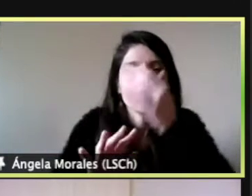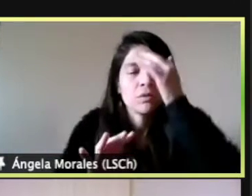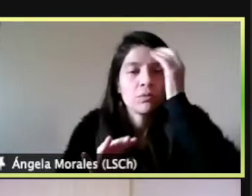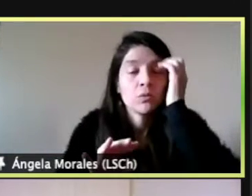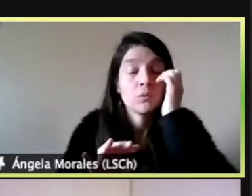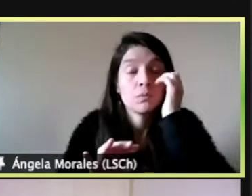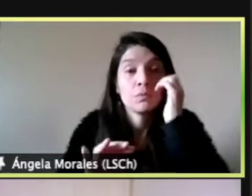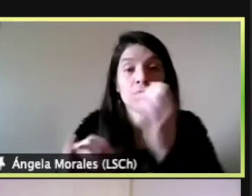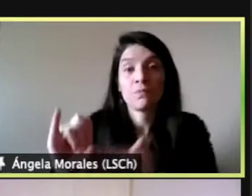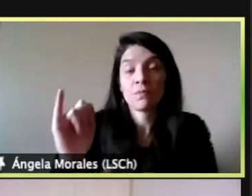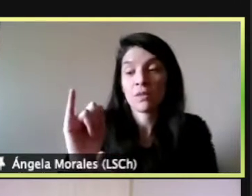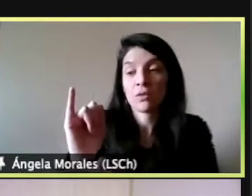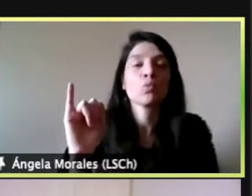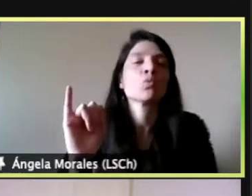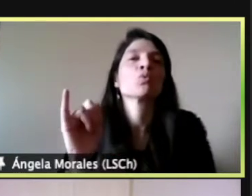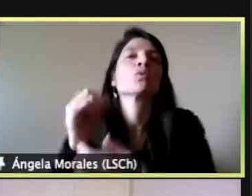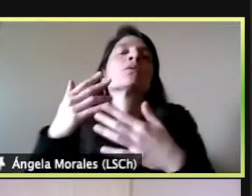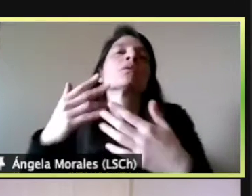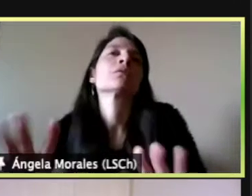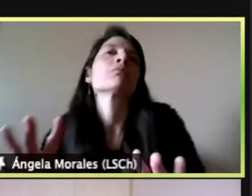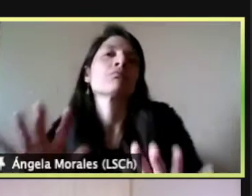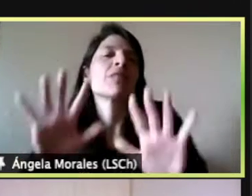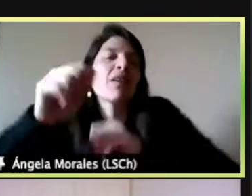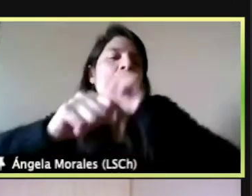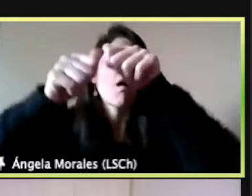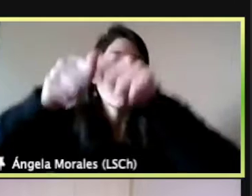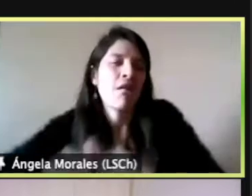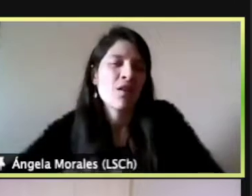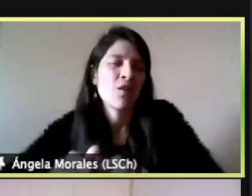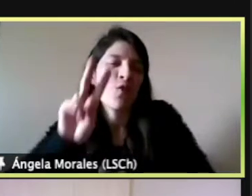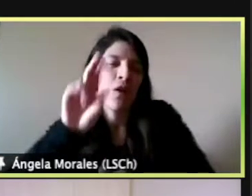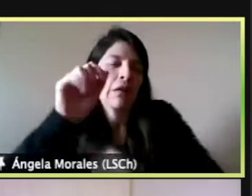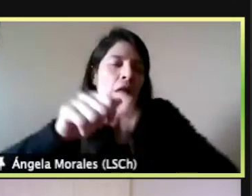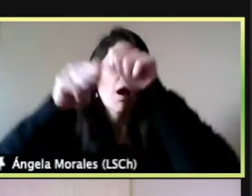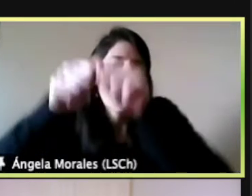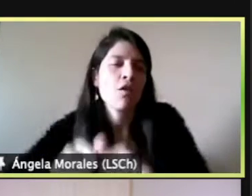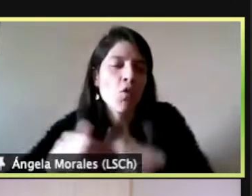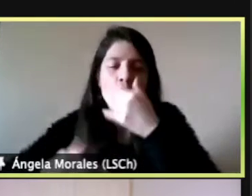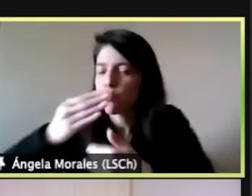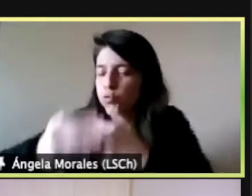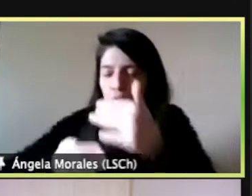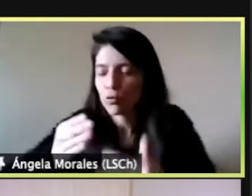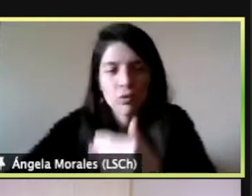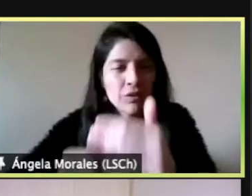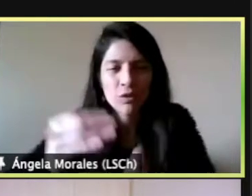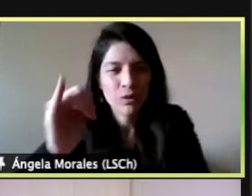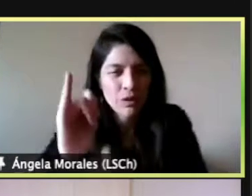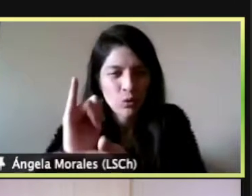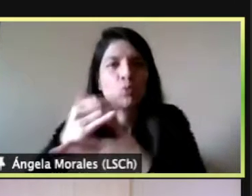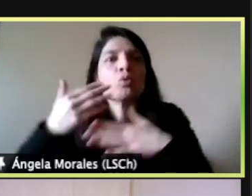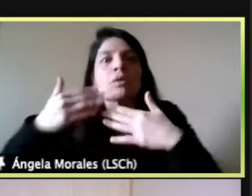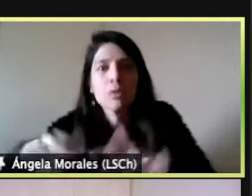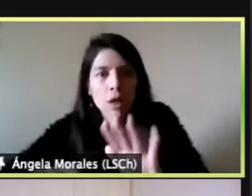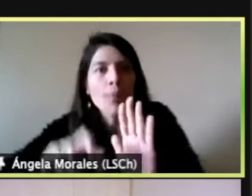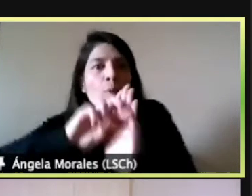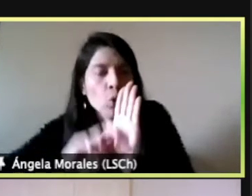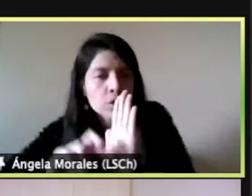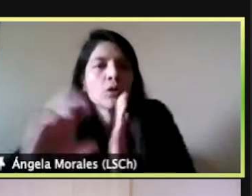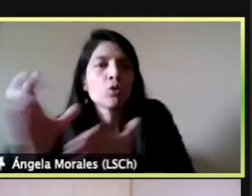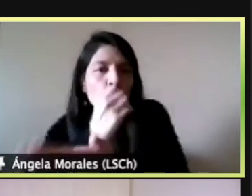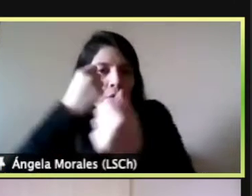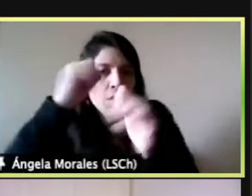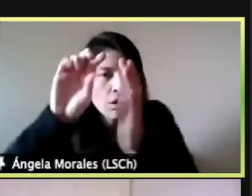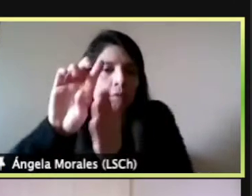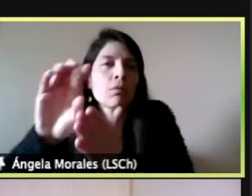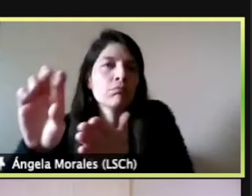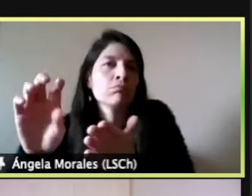10 años o 20 años de funcionamiento y tiene un histórico de proyectos que por cada año tiene 2, 3 o 4 proyectos,